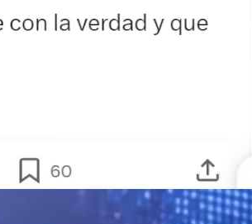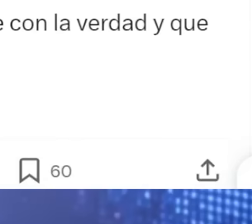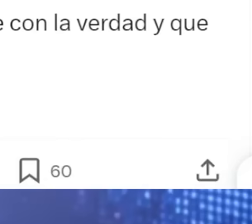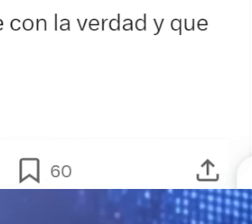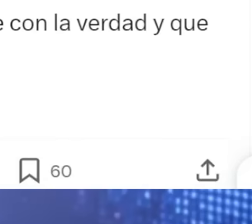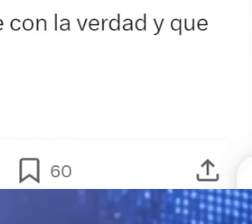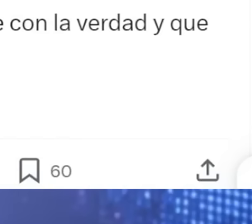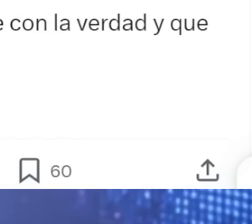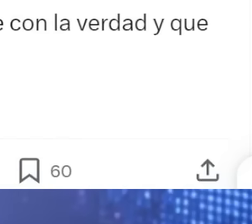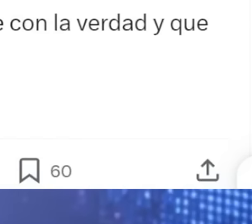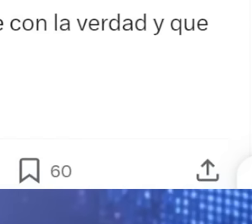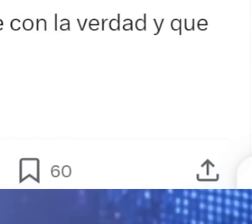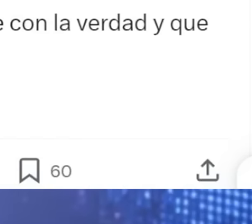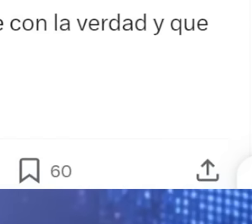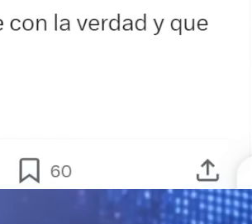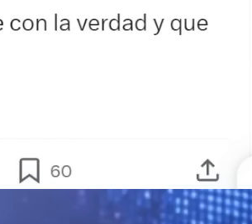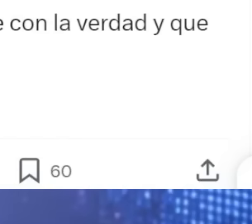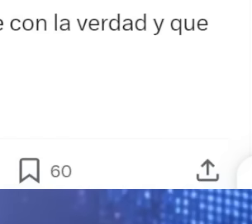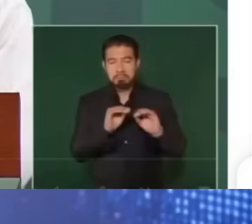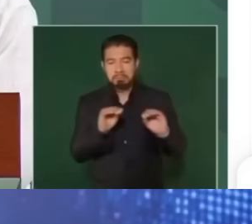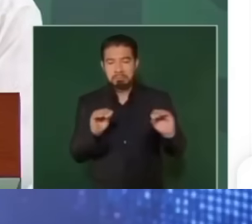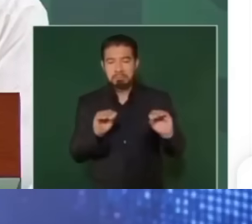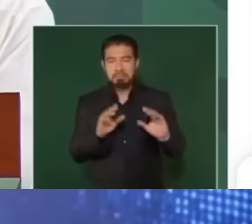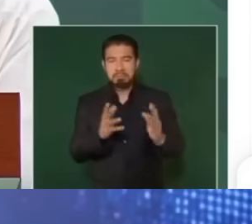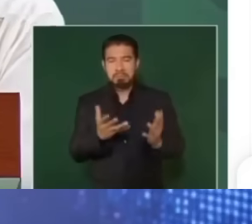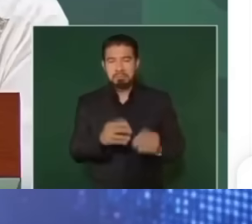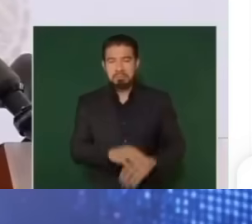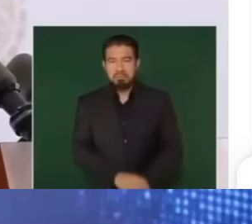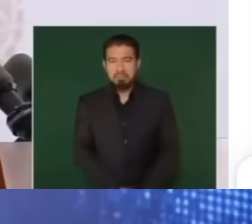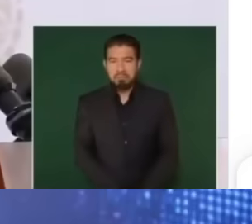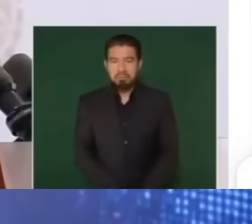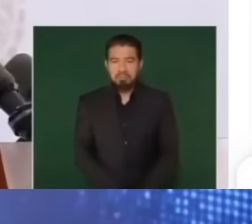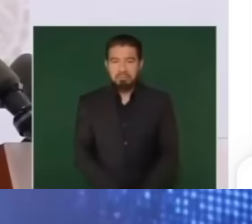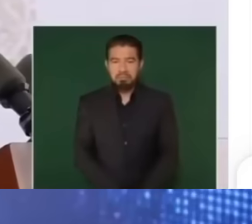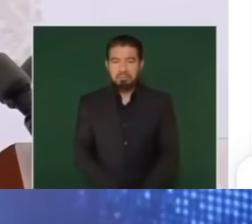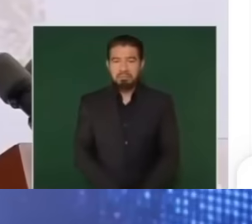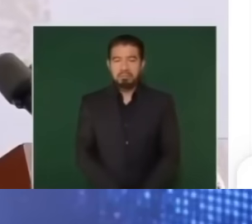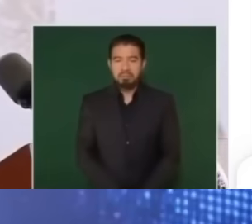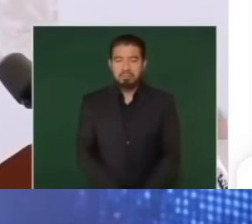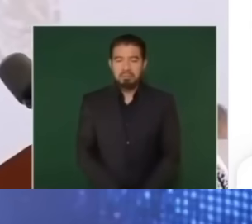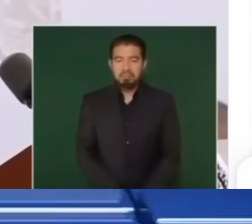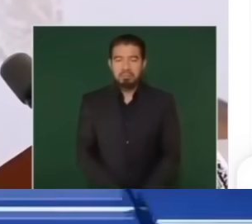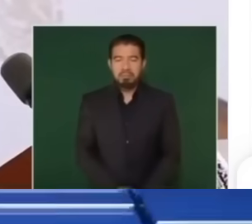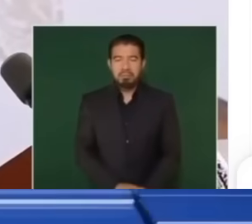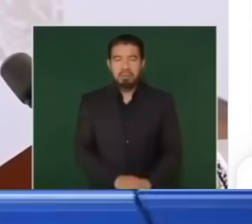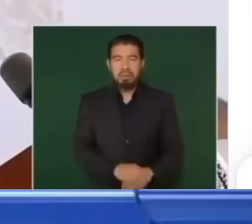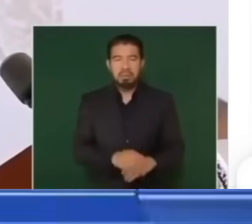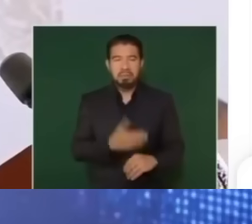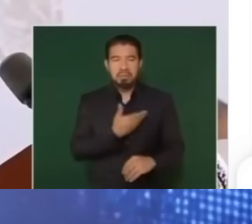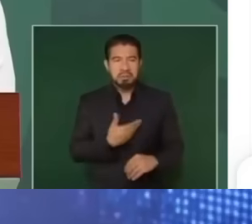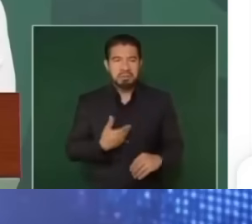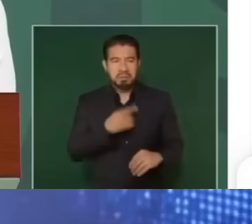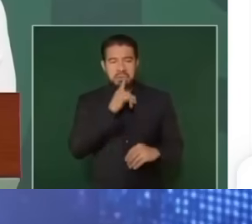Pues ahí está, mis estimados pregoneros, hasta aquí esta video información que les traigo por el momento. Por eso el presidente, pues su pecho no es bodega, no se calla